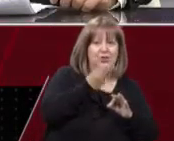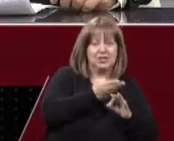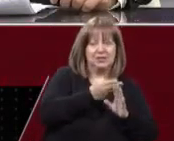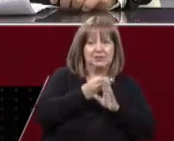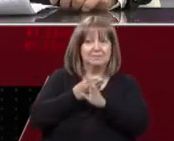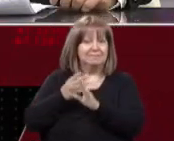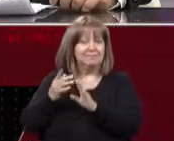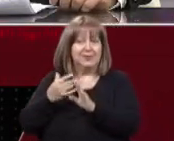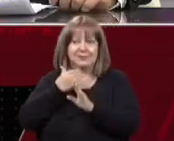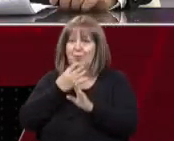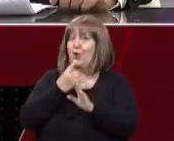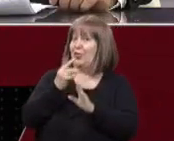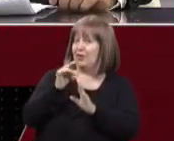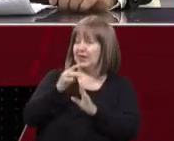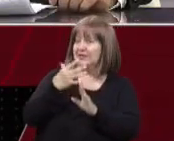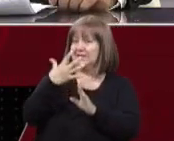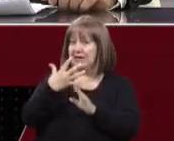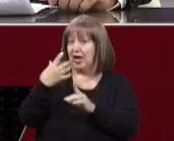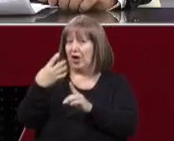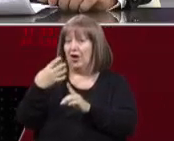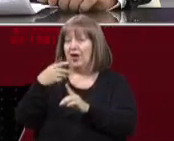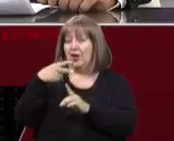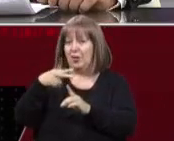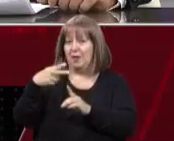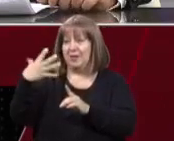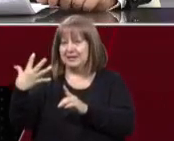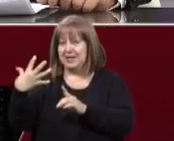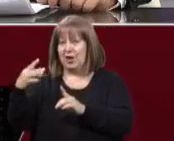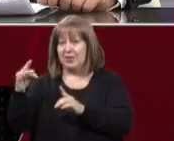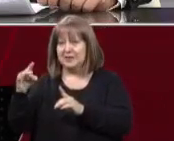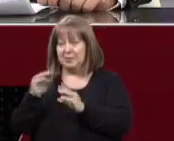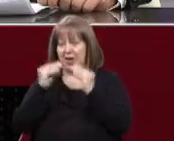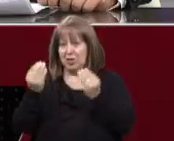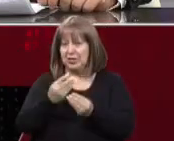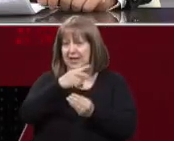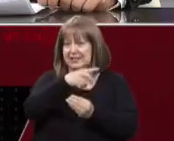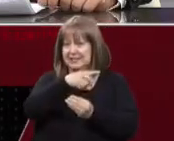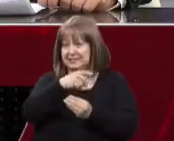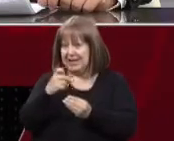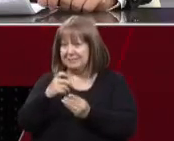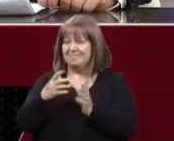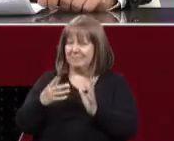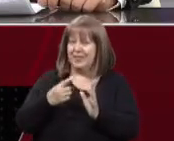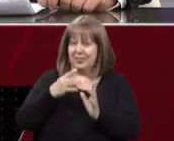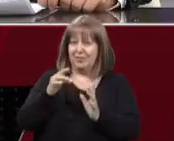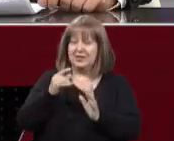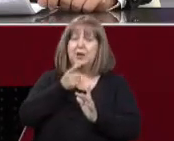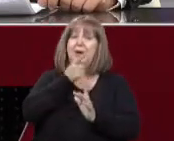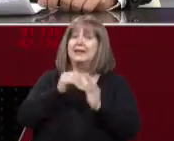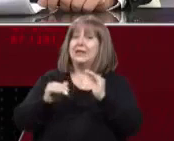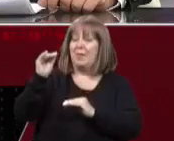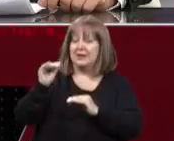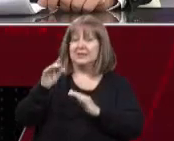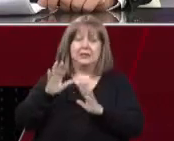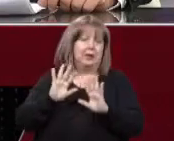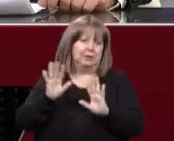un 5% cada uno. Todos estiman un poco más. Pero bueno, por lo menos esto es lo que se ha acordado. Van a firmarlo esta